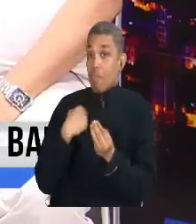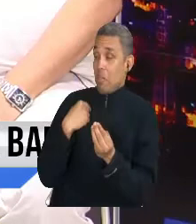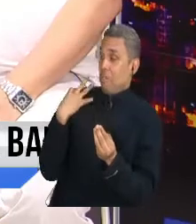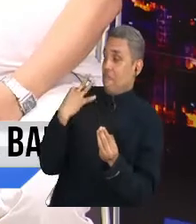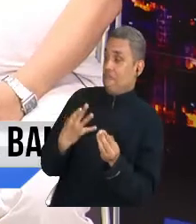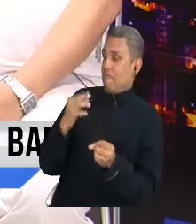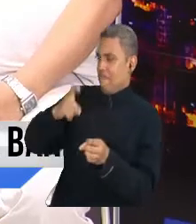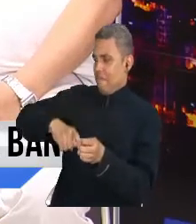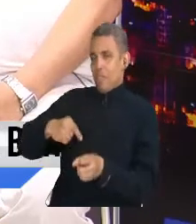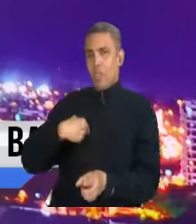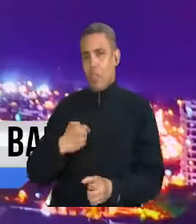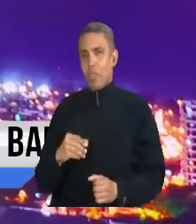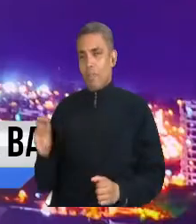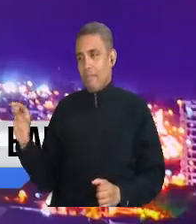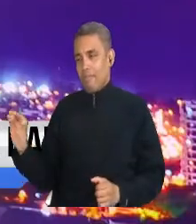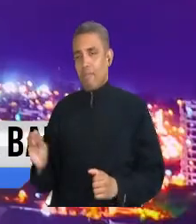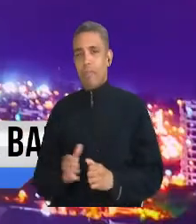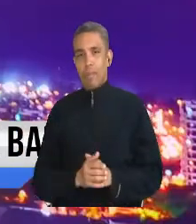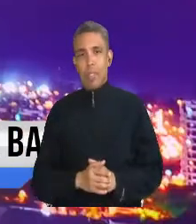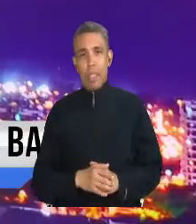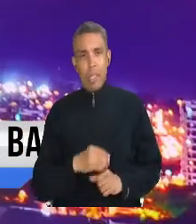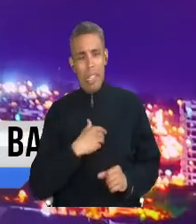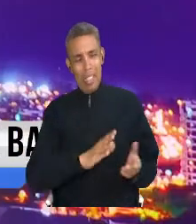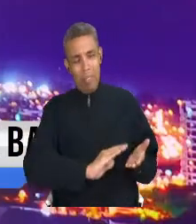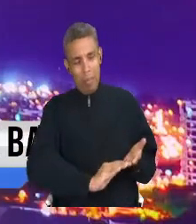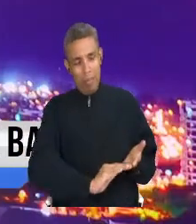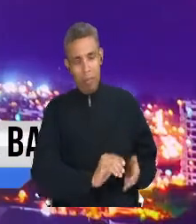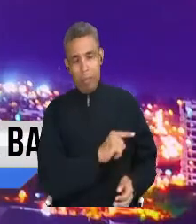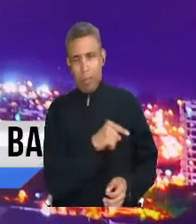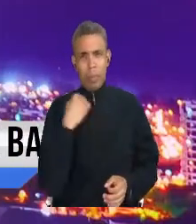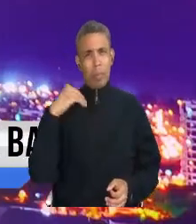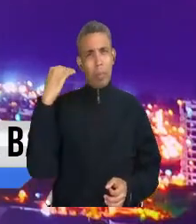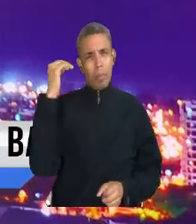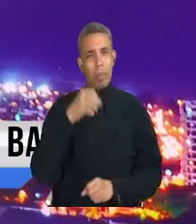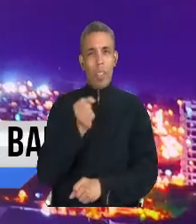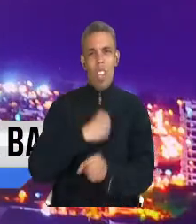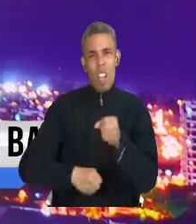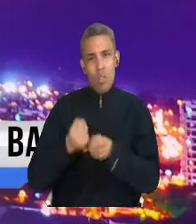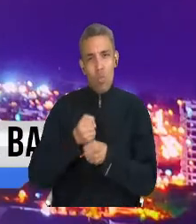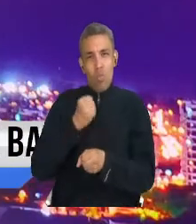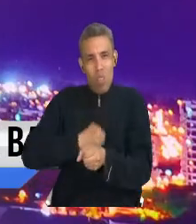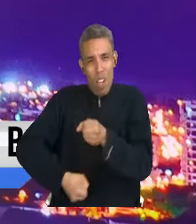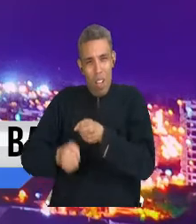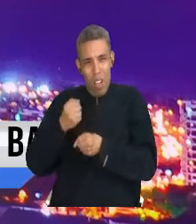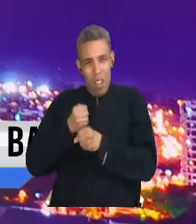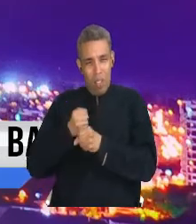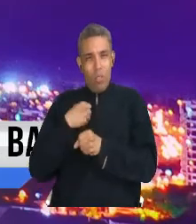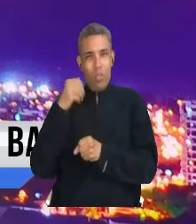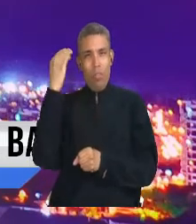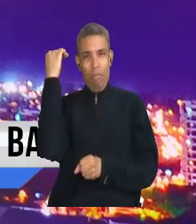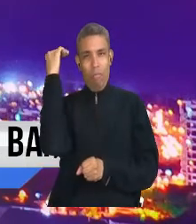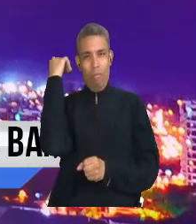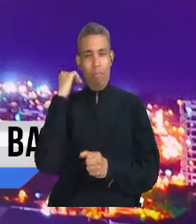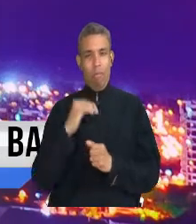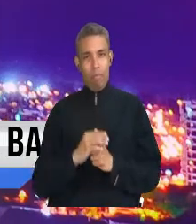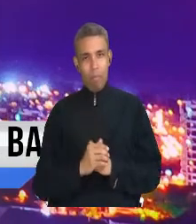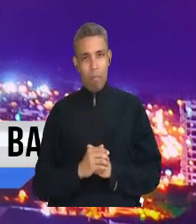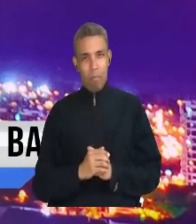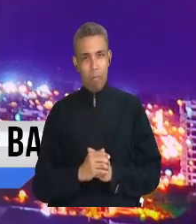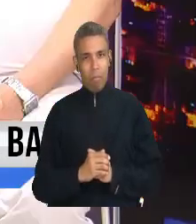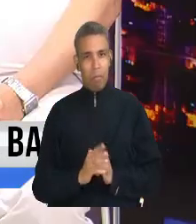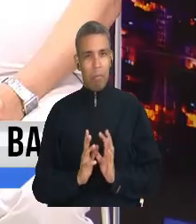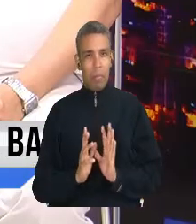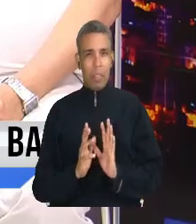ya hace muchos años ya, perdón, uno de los participantes del Festival Vallenato vio a uno de los